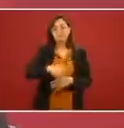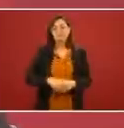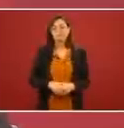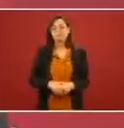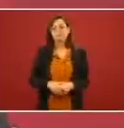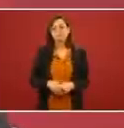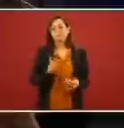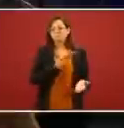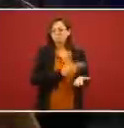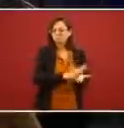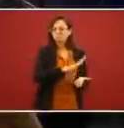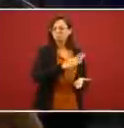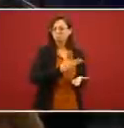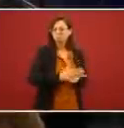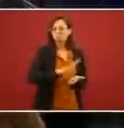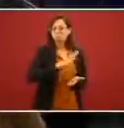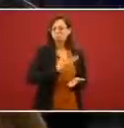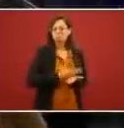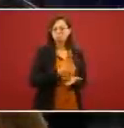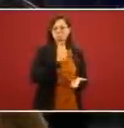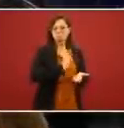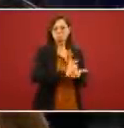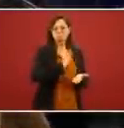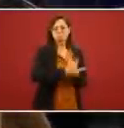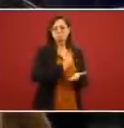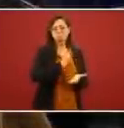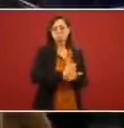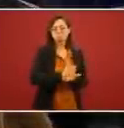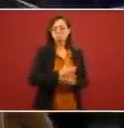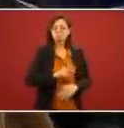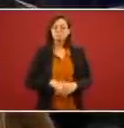abonando, pagando, como